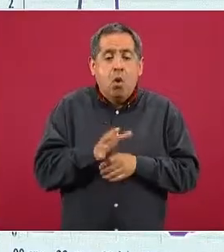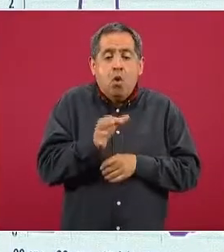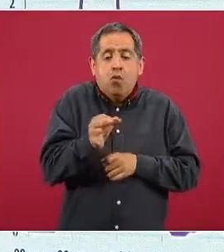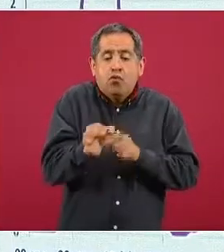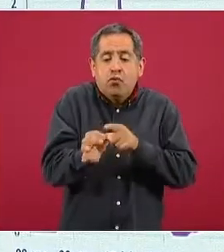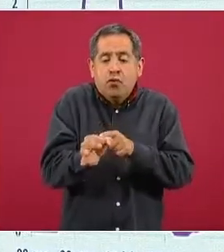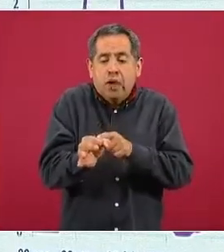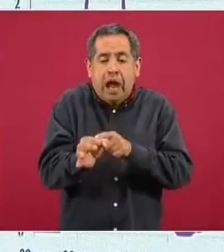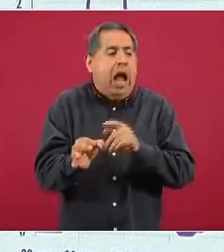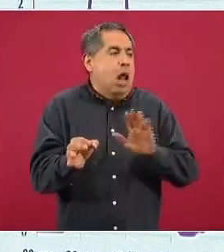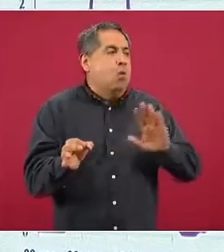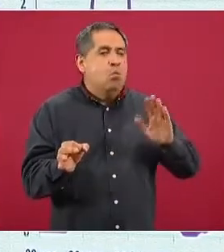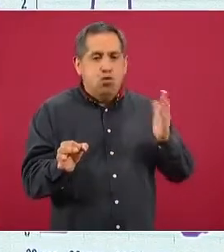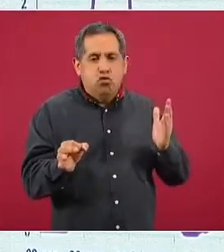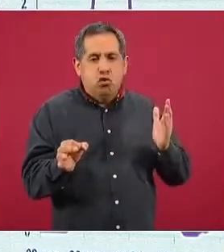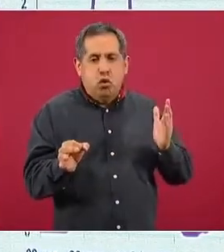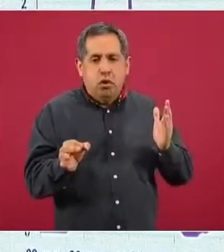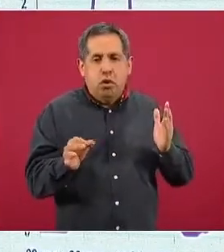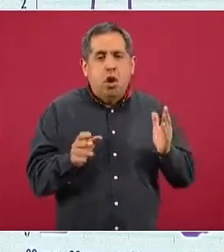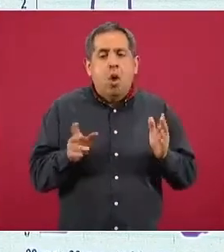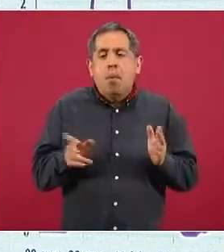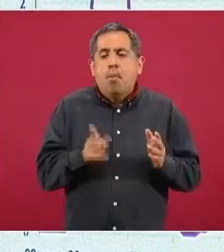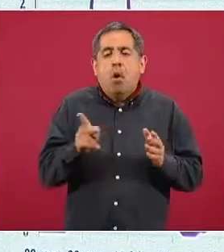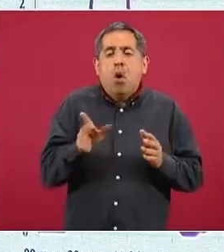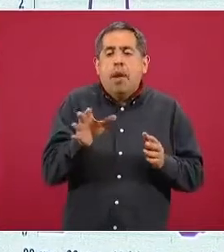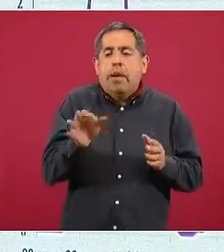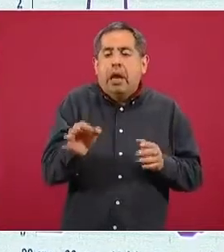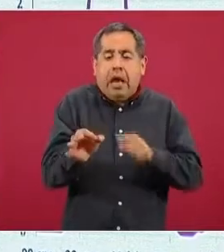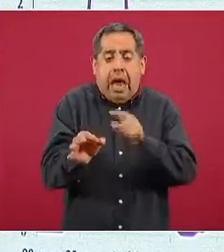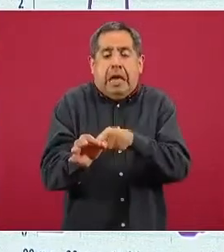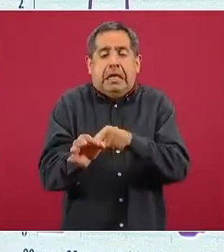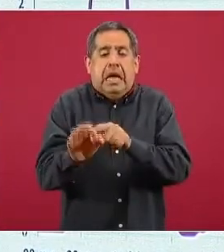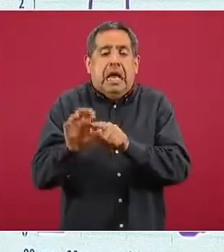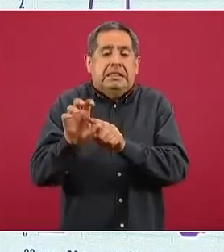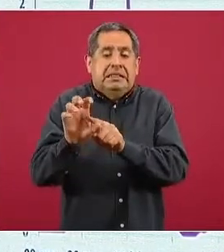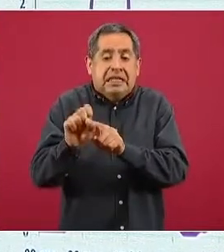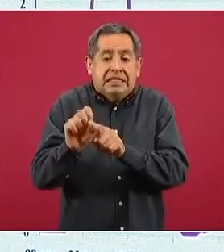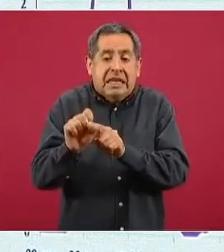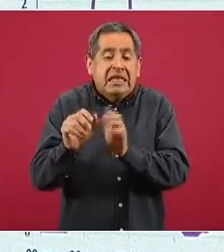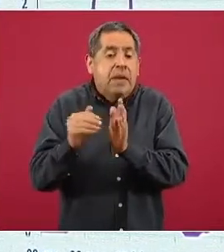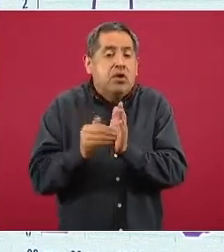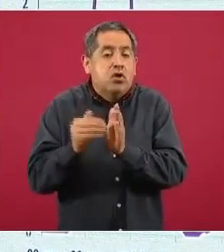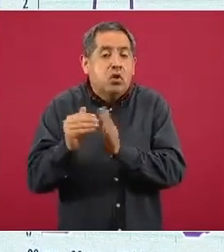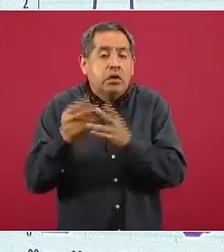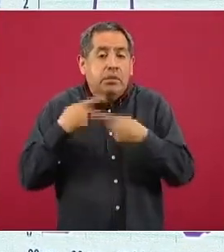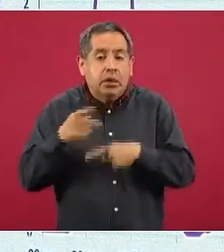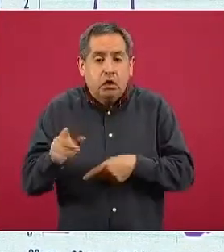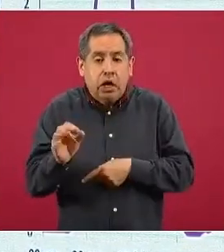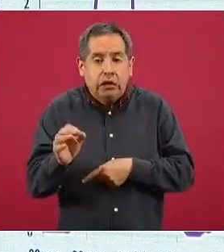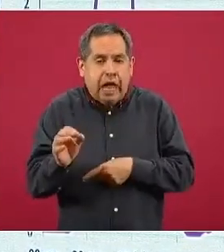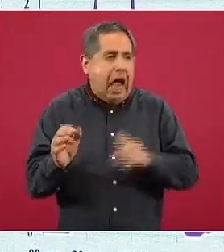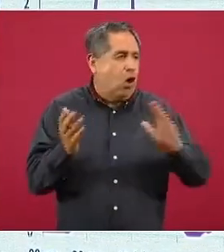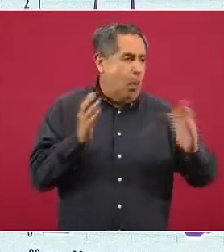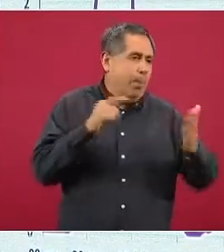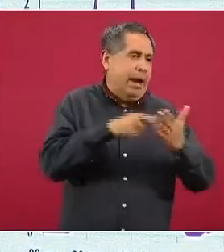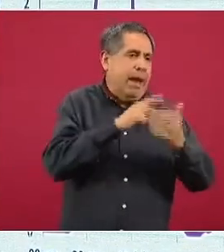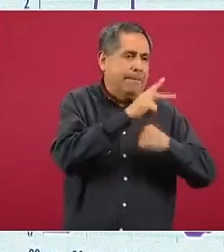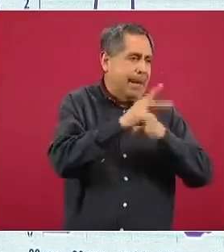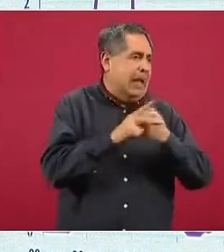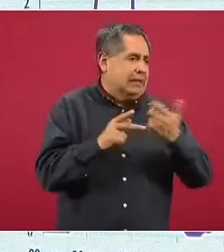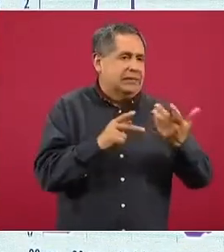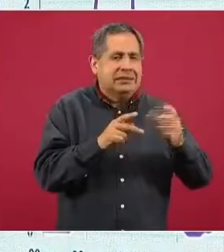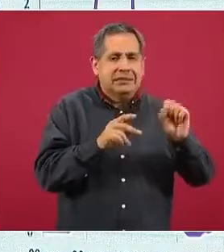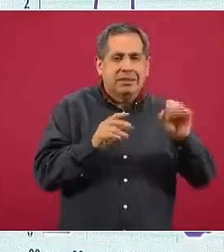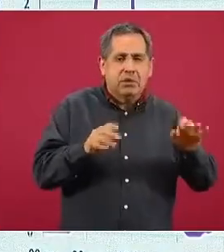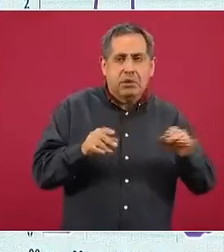contra alguna parte del mundo. Hubei, una provincia con 60 millones o 65 millones de habitantes. No el país en su